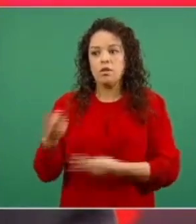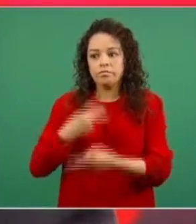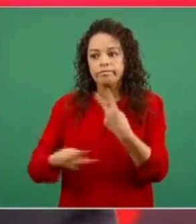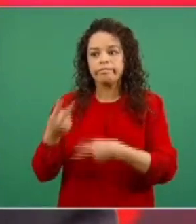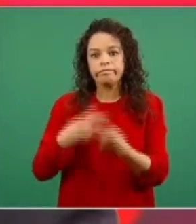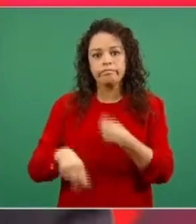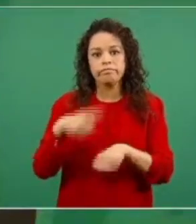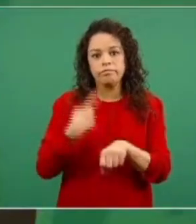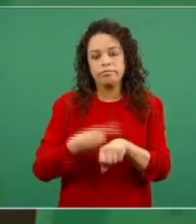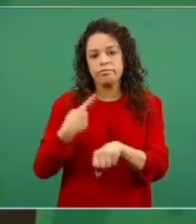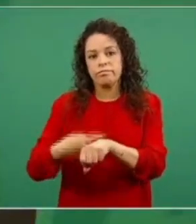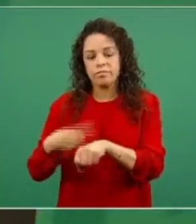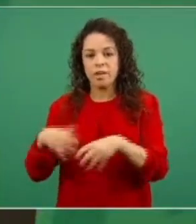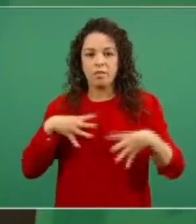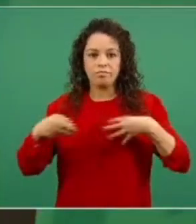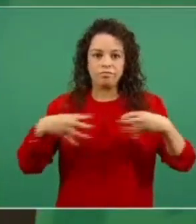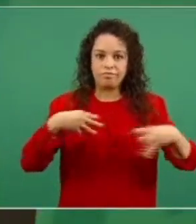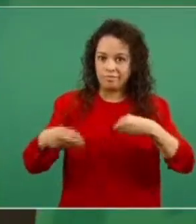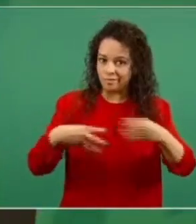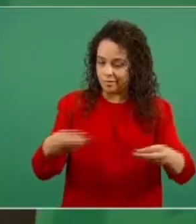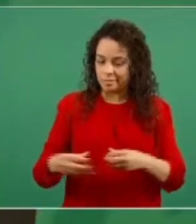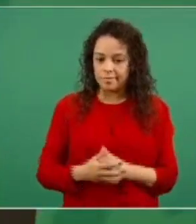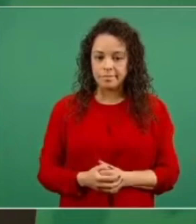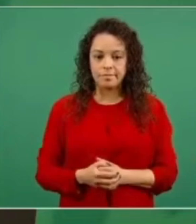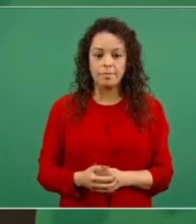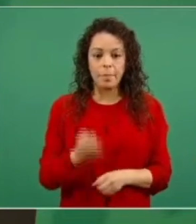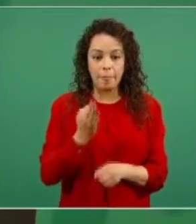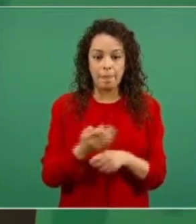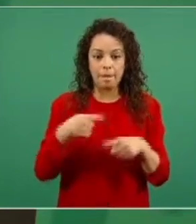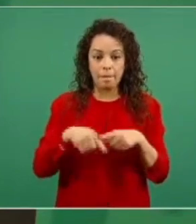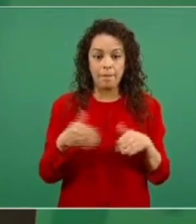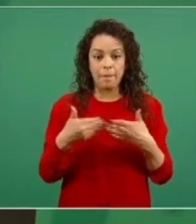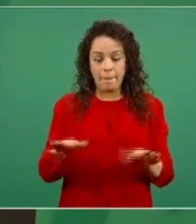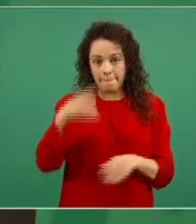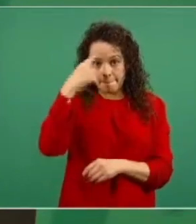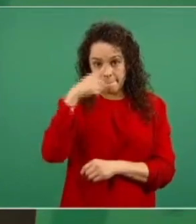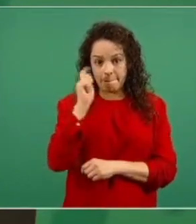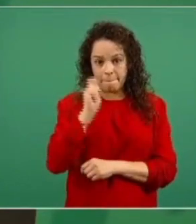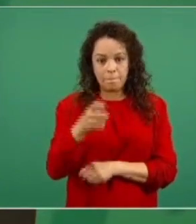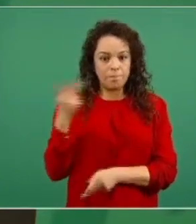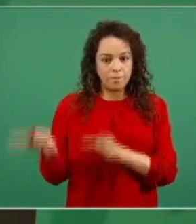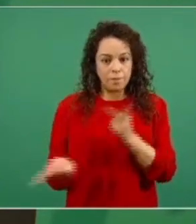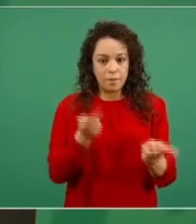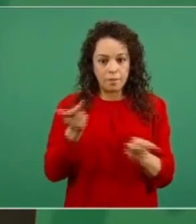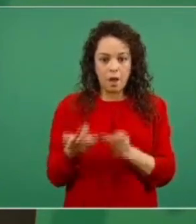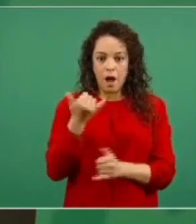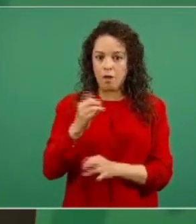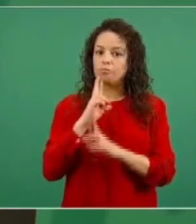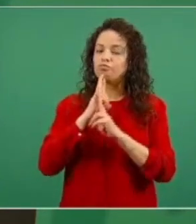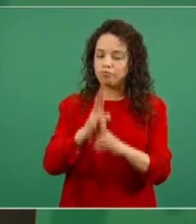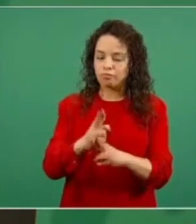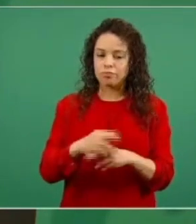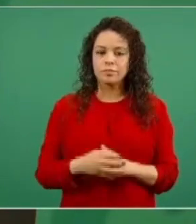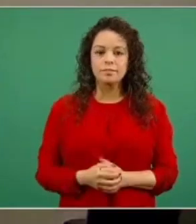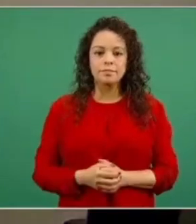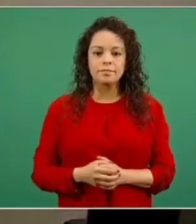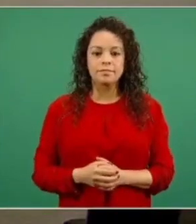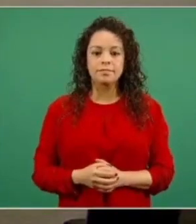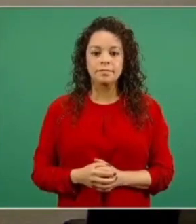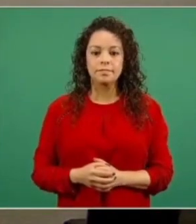repuntes importantes. Entonces vamos a abrir entonces a espacio para preguntas y respuestas.